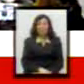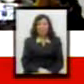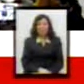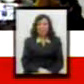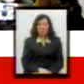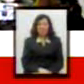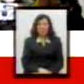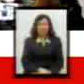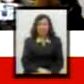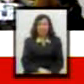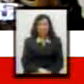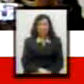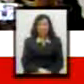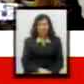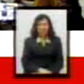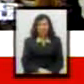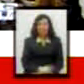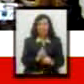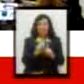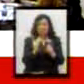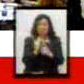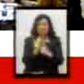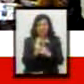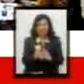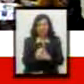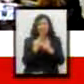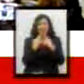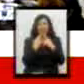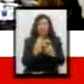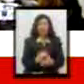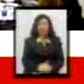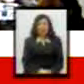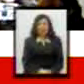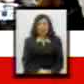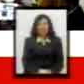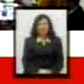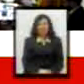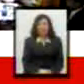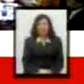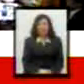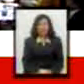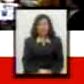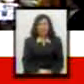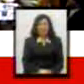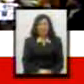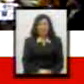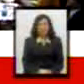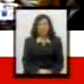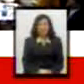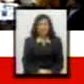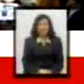seguidamente pasamos a la ronda de preguntas y respuestas agradeceremos a